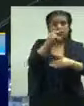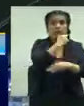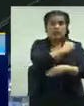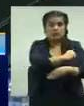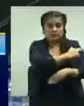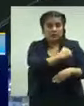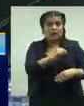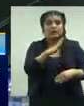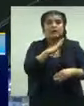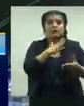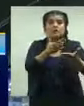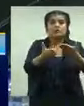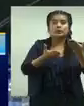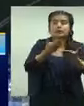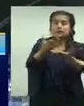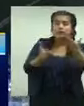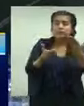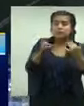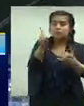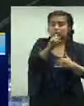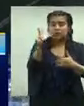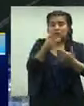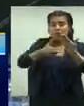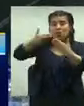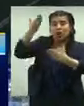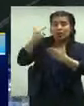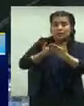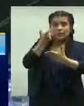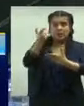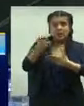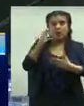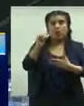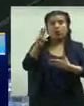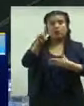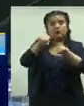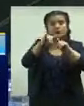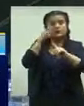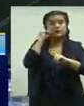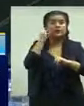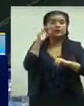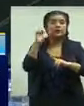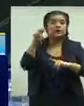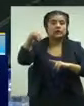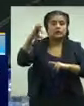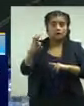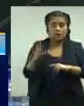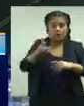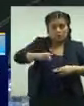hay servicios incluso que no se habían pagado, háblese oxígeno, háblese